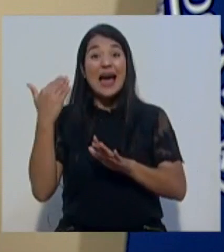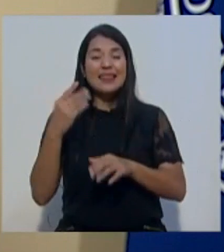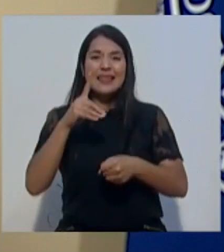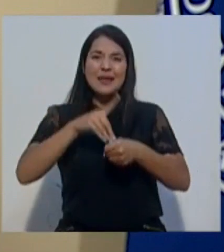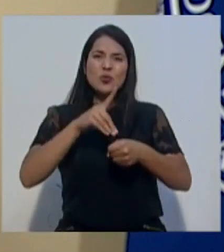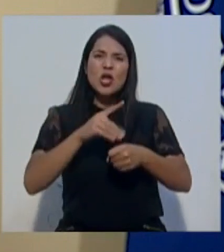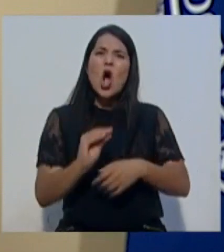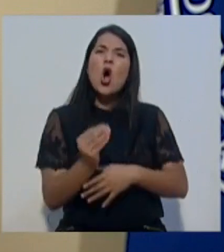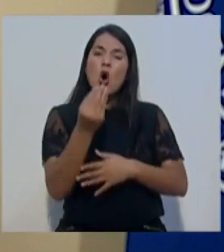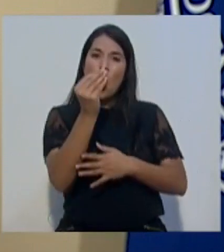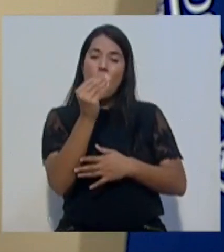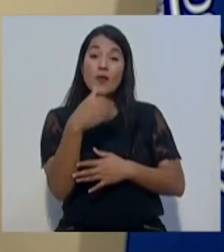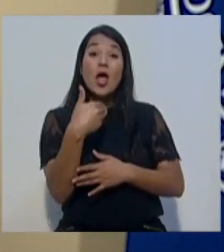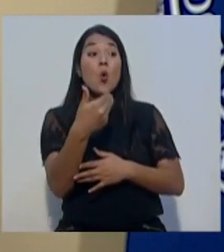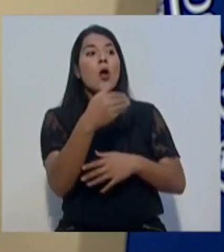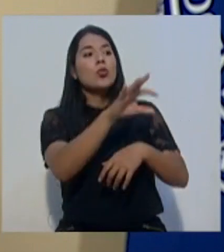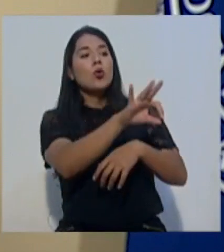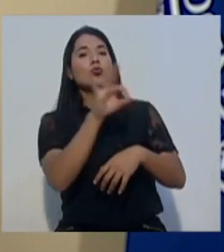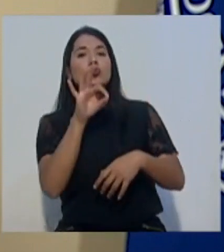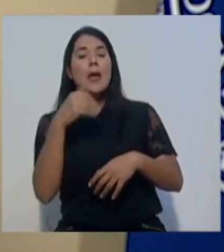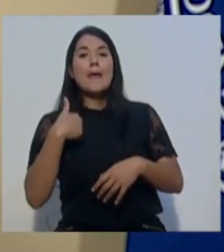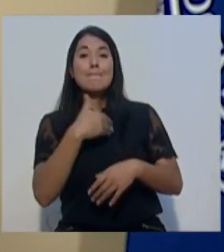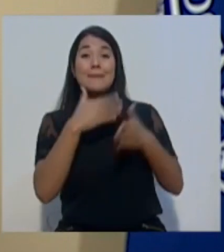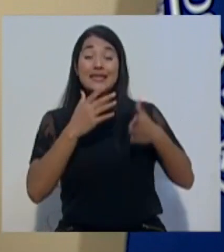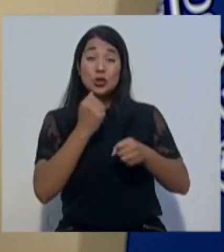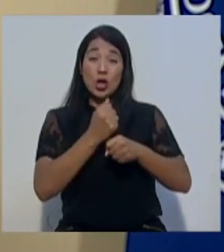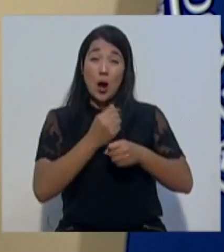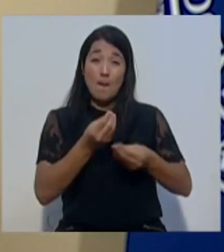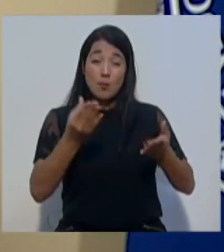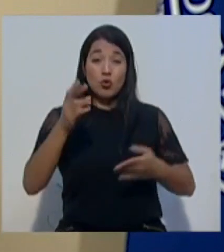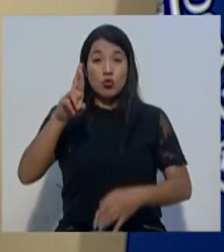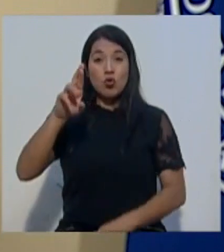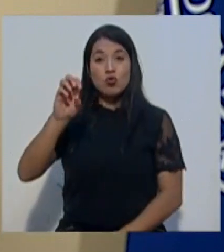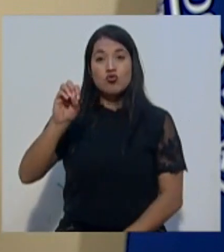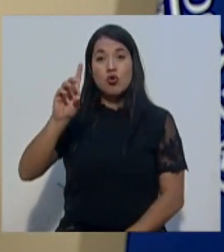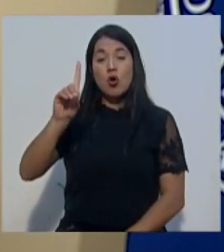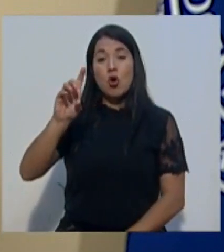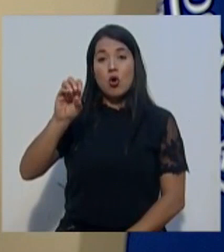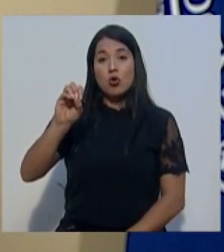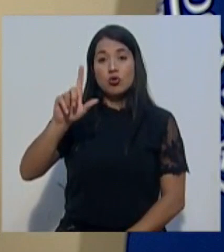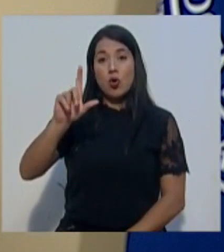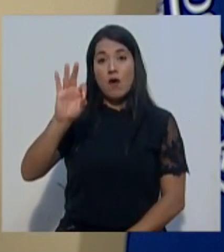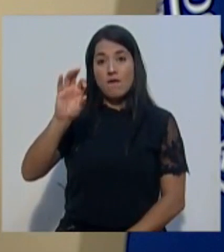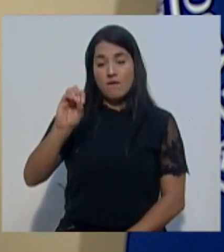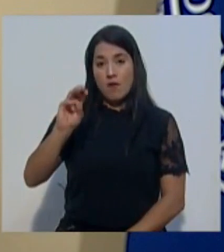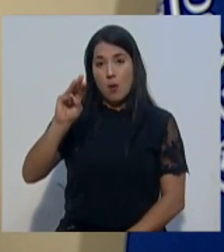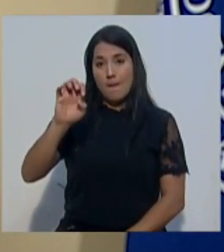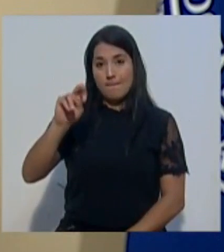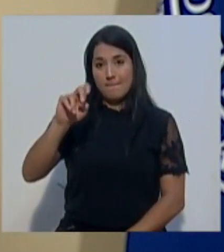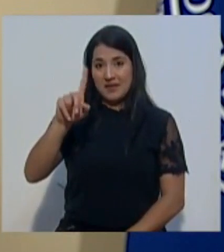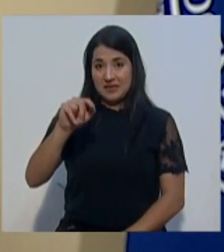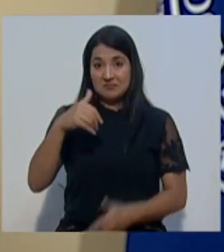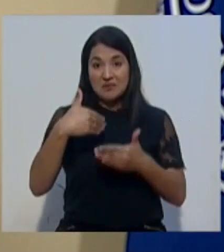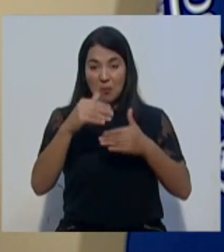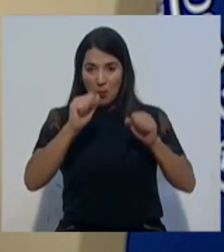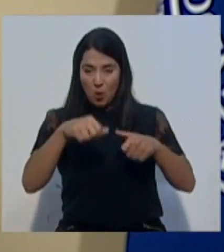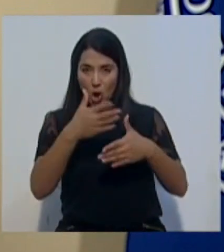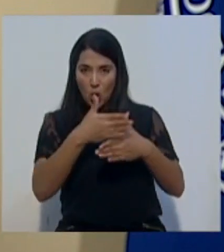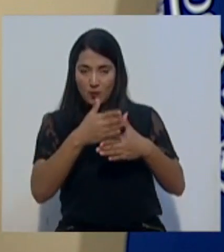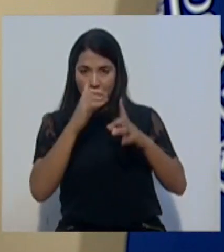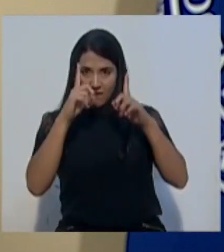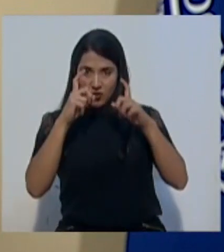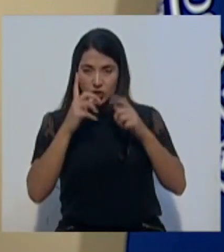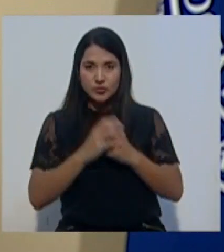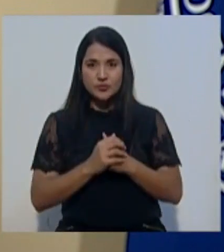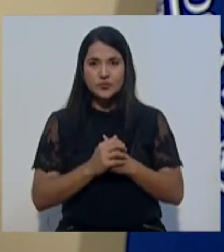una comparecencia del ministro de Obras Públicas de aquella época, que era don Rodolfo Méndez. Ahí con gusto se las puedo compartir. Él